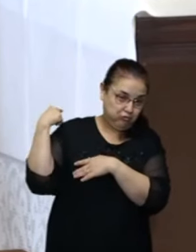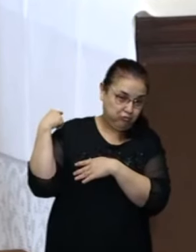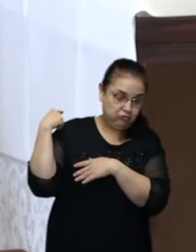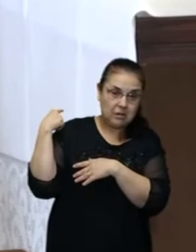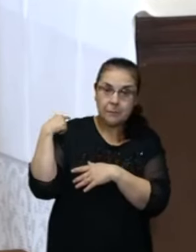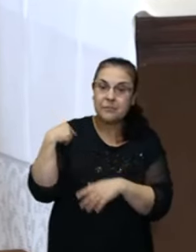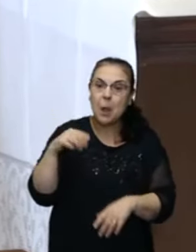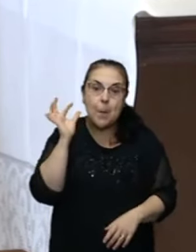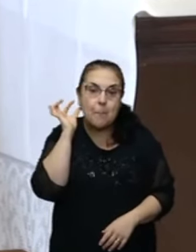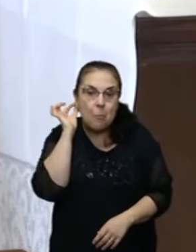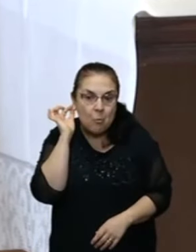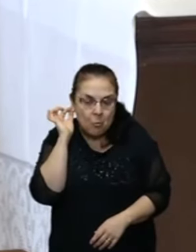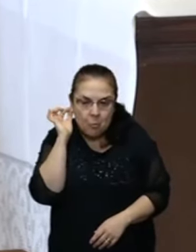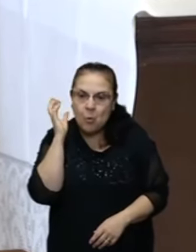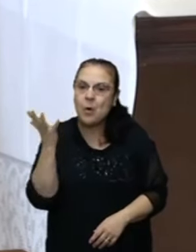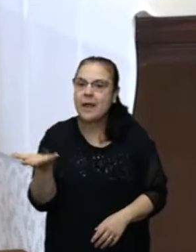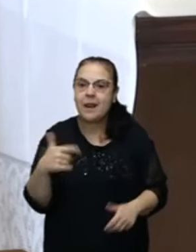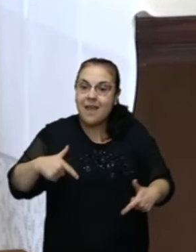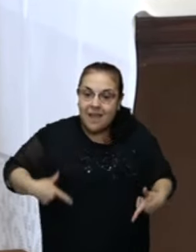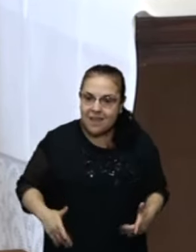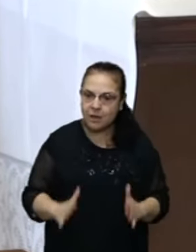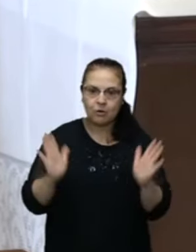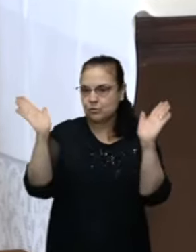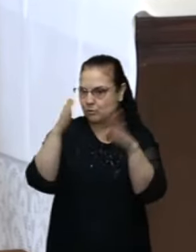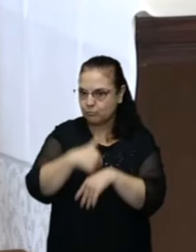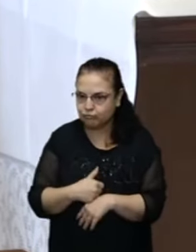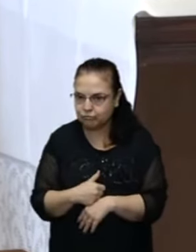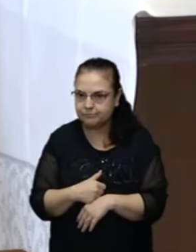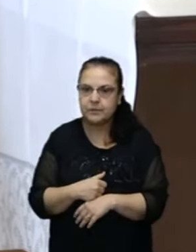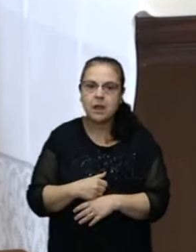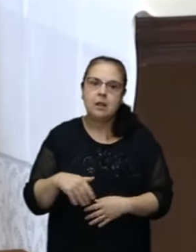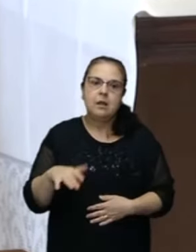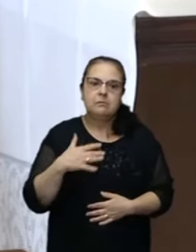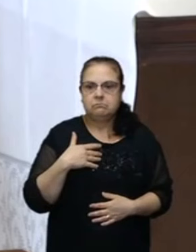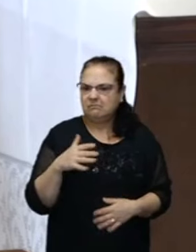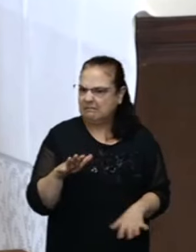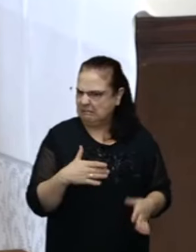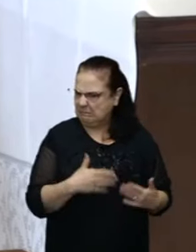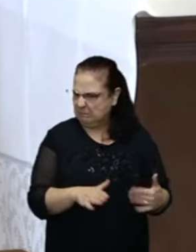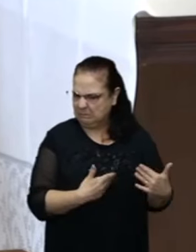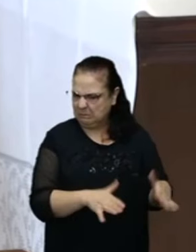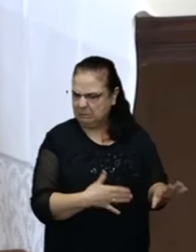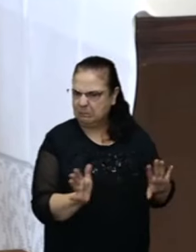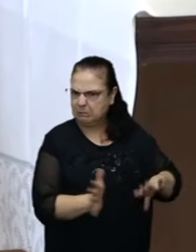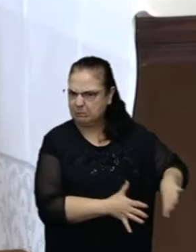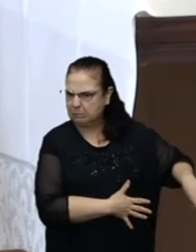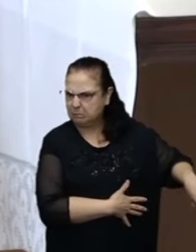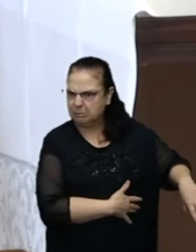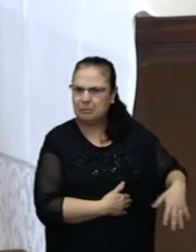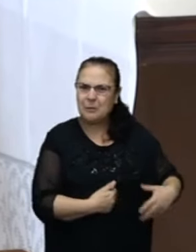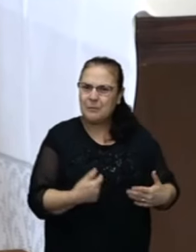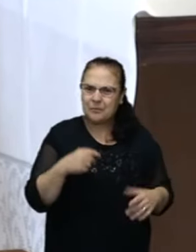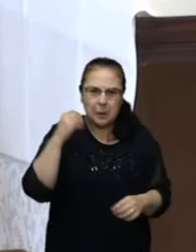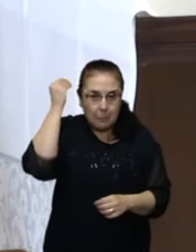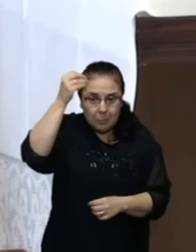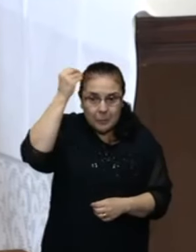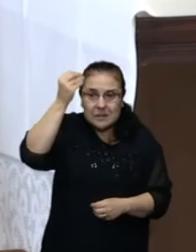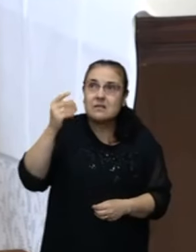la mujer que no tenía hijos era mal vista, pensaba que Dios la estaba